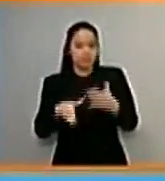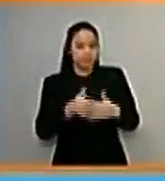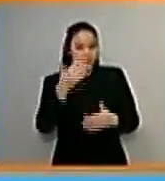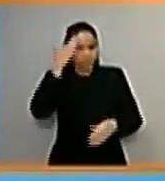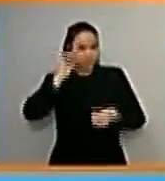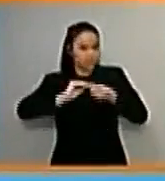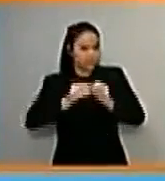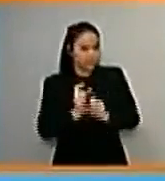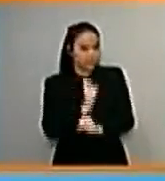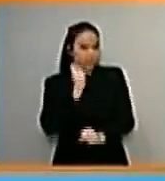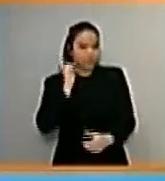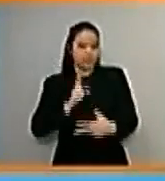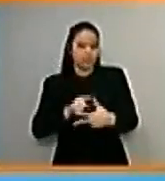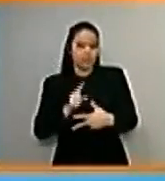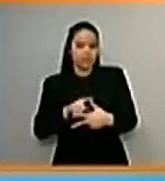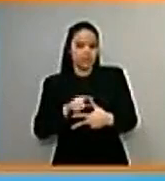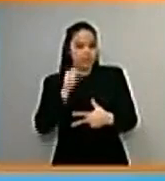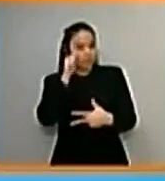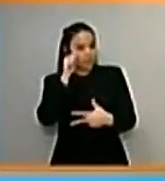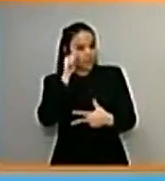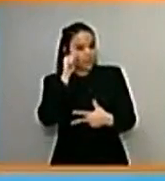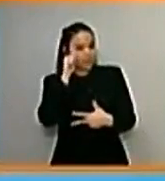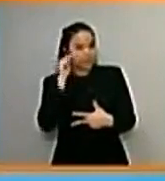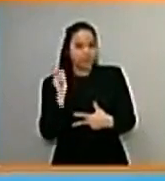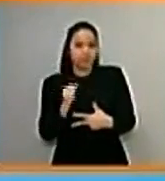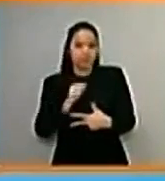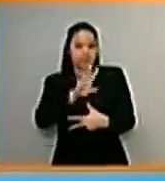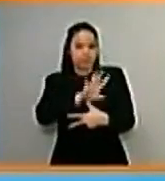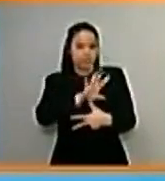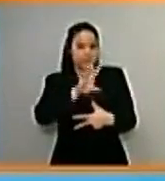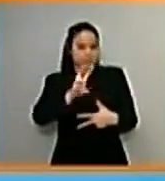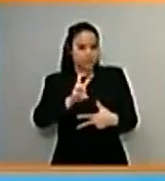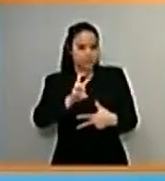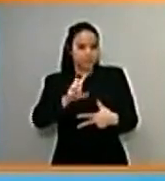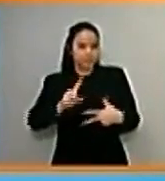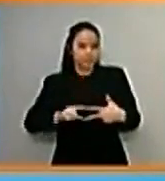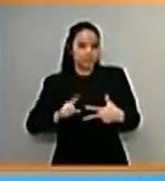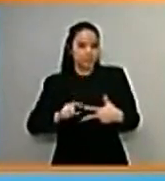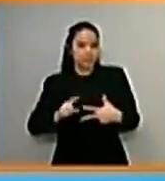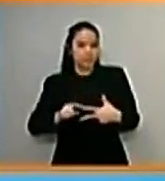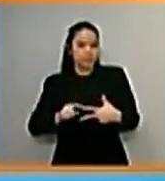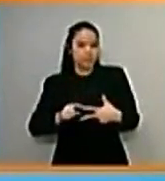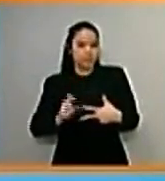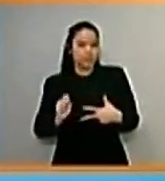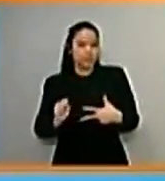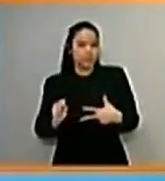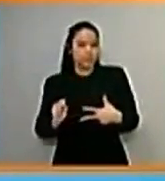número. Atentos, y este es el 46, segundo número.